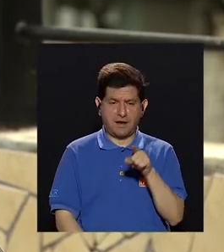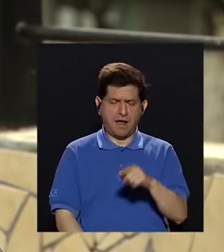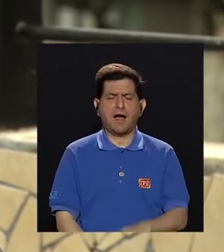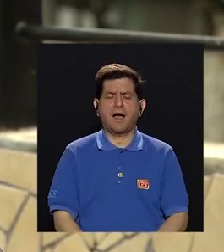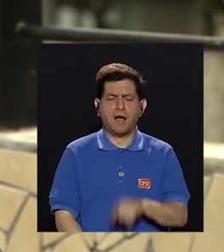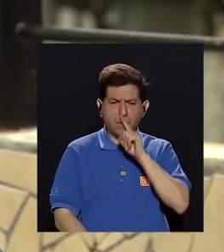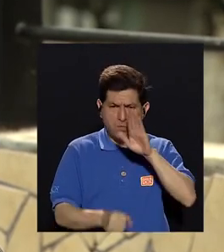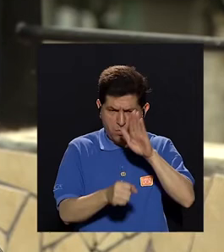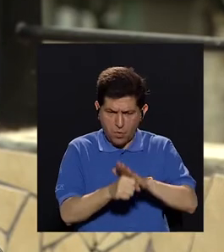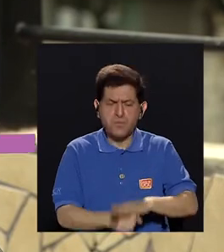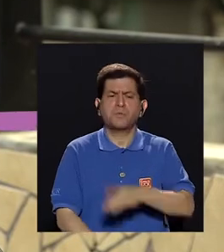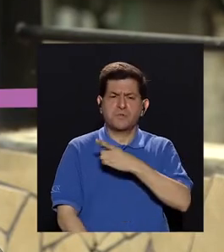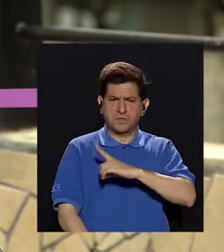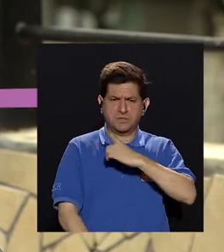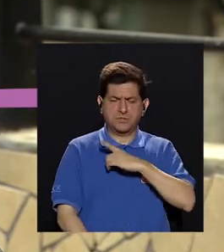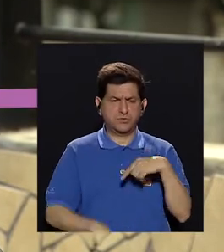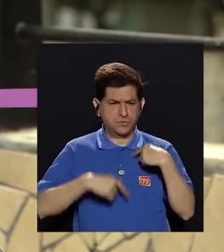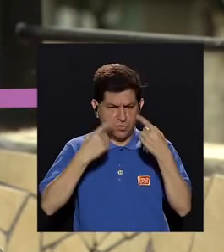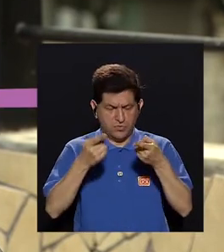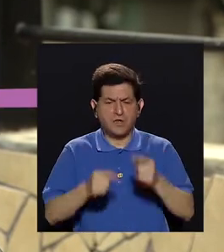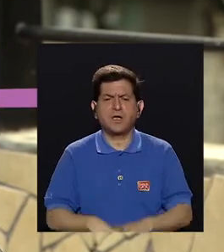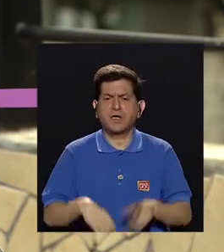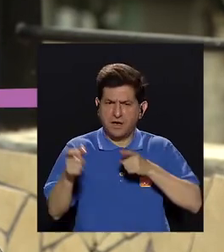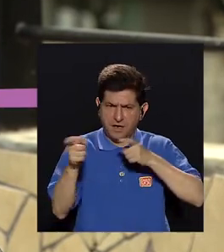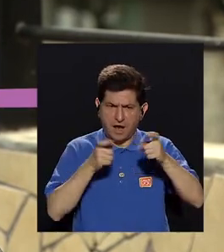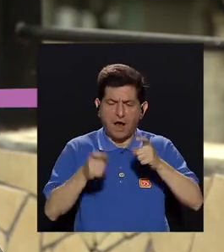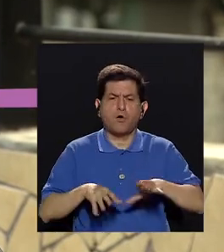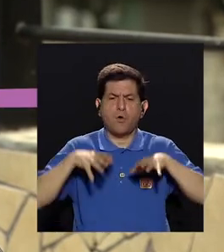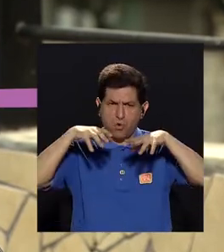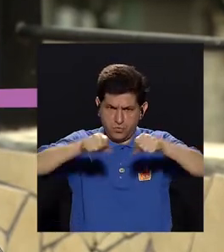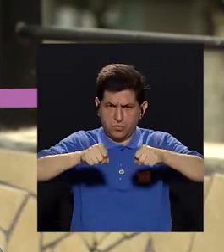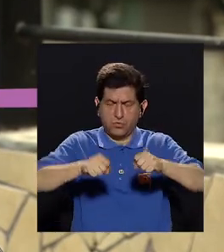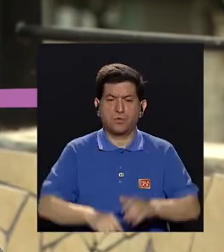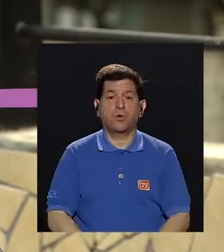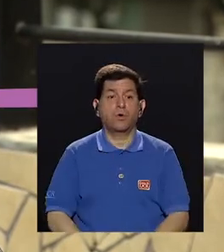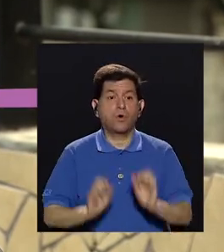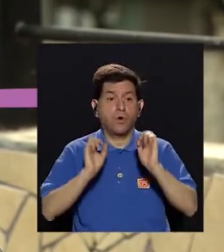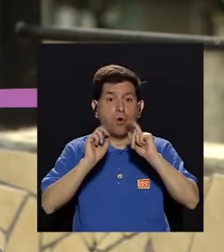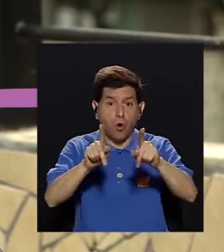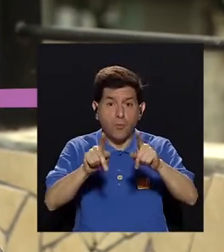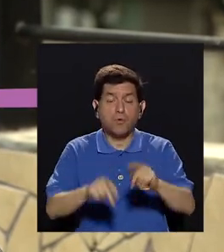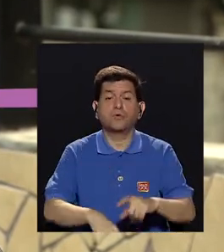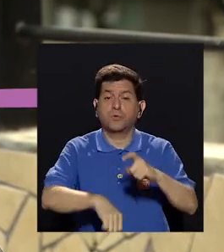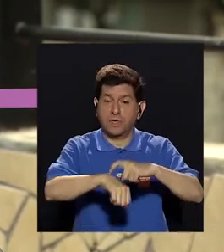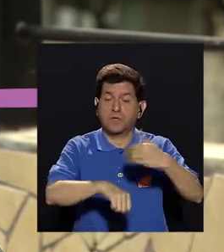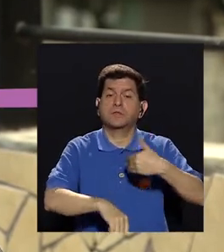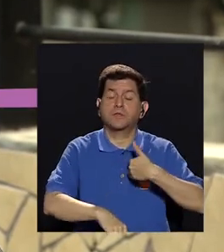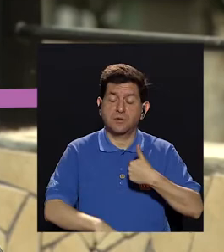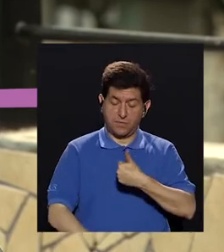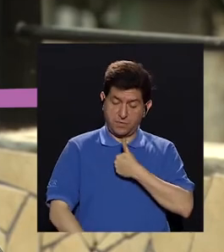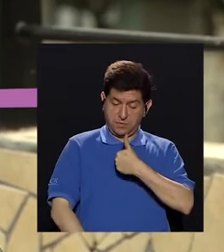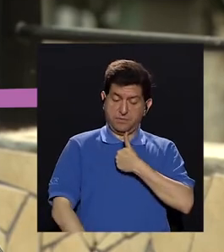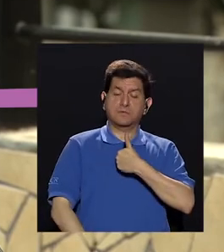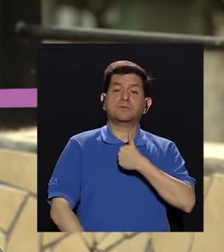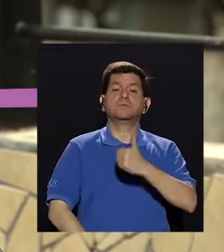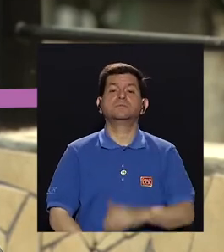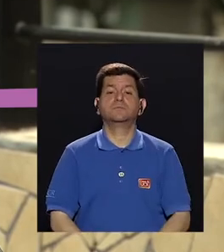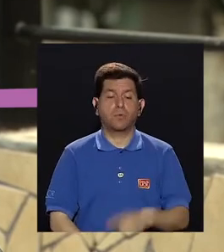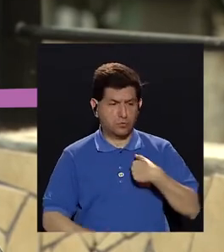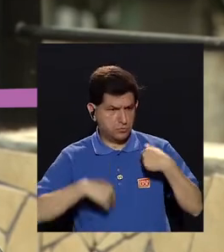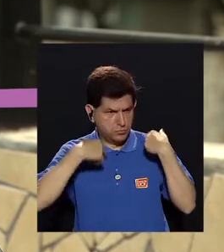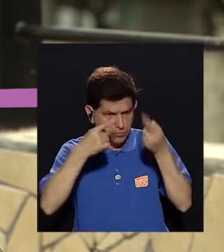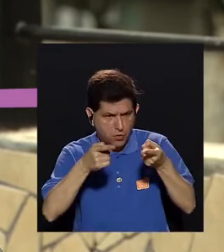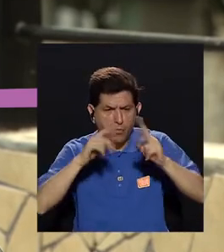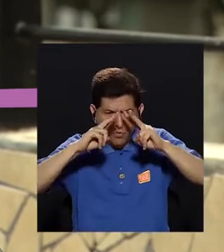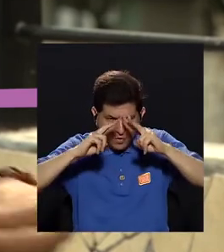tener la posibilidad de tomar tiempo para mí misma, para ir a mi revisión sin que eso me genere culpa, sin que eso